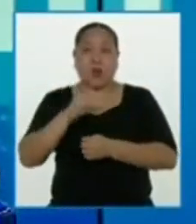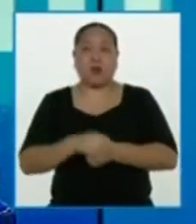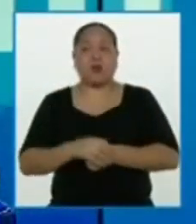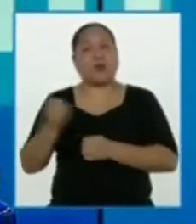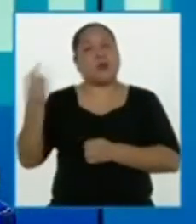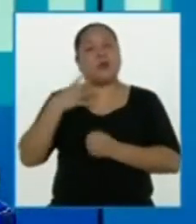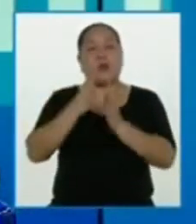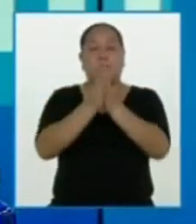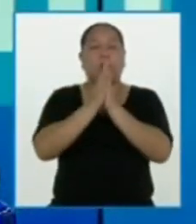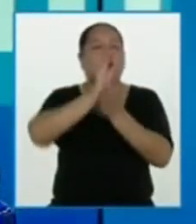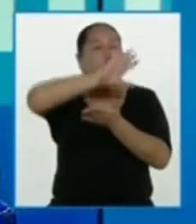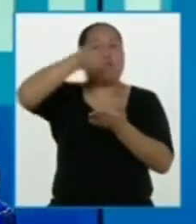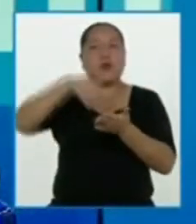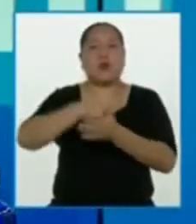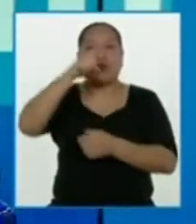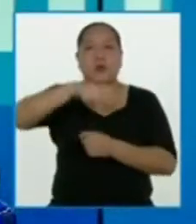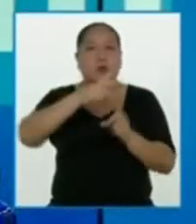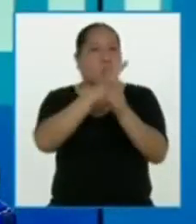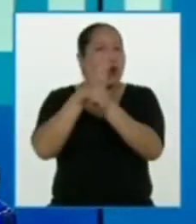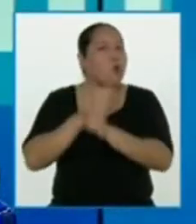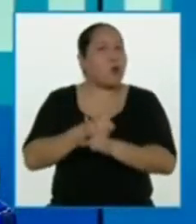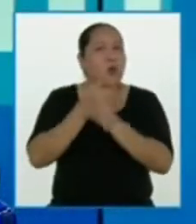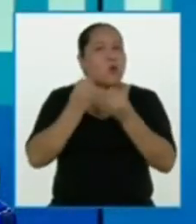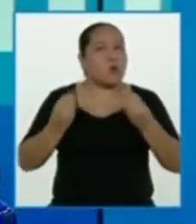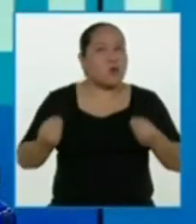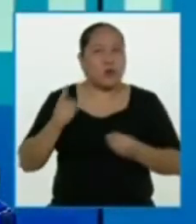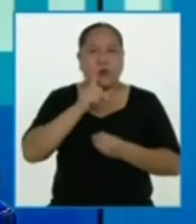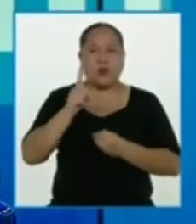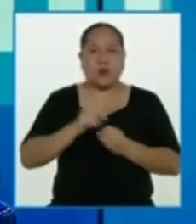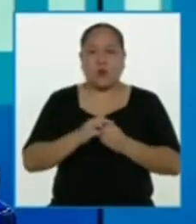por favor, todos tenemos que cuidarnos muchísimo.